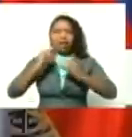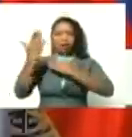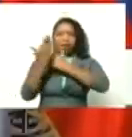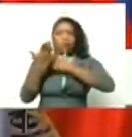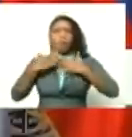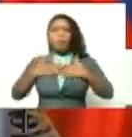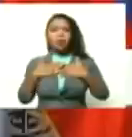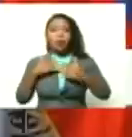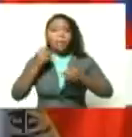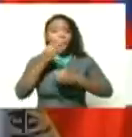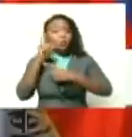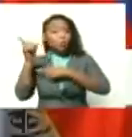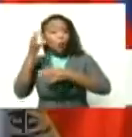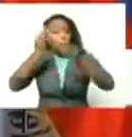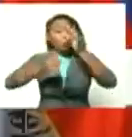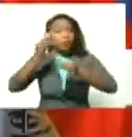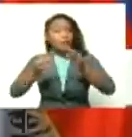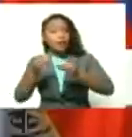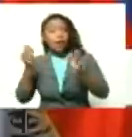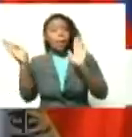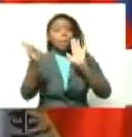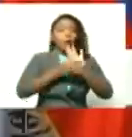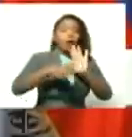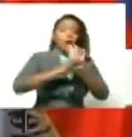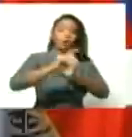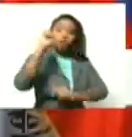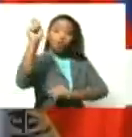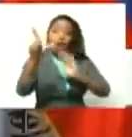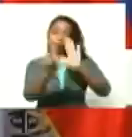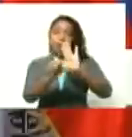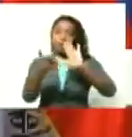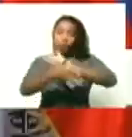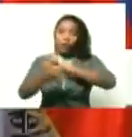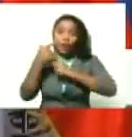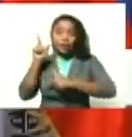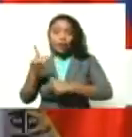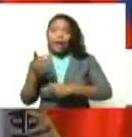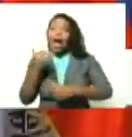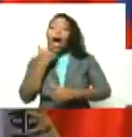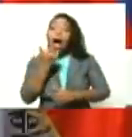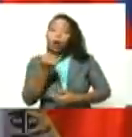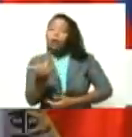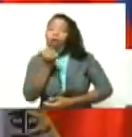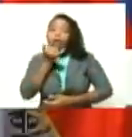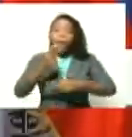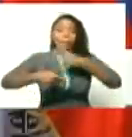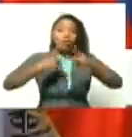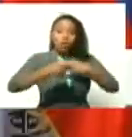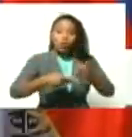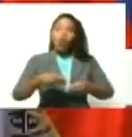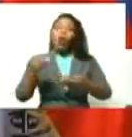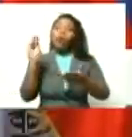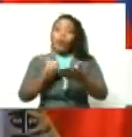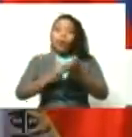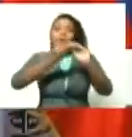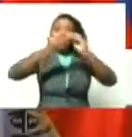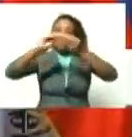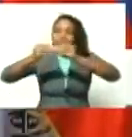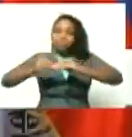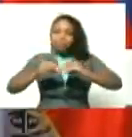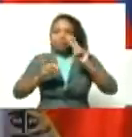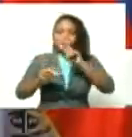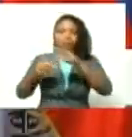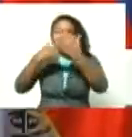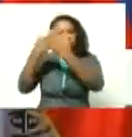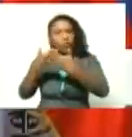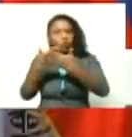la justicia en los términos que establece la Constitución y la ley. Si ha habido un error procesal, bueno, se corrige. Vean lo